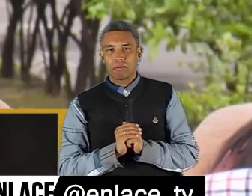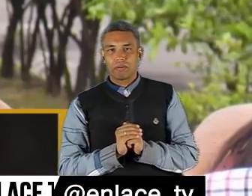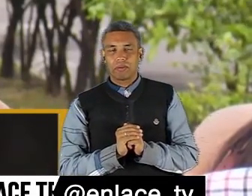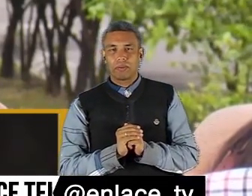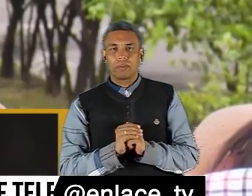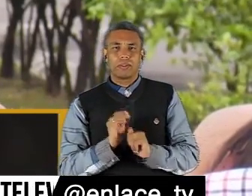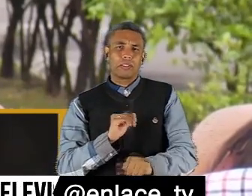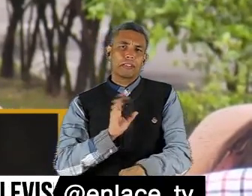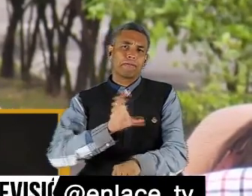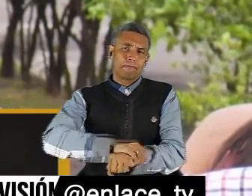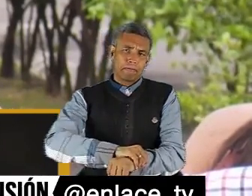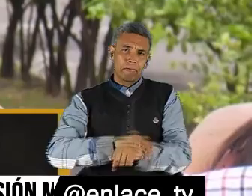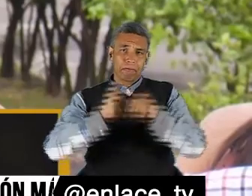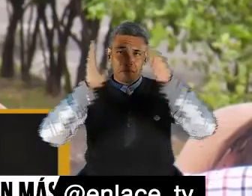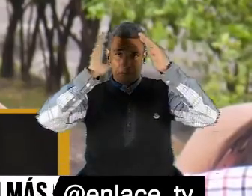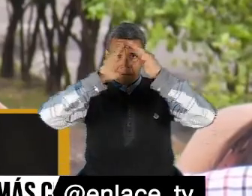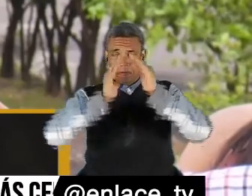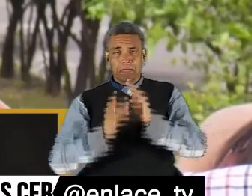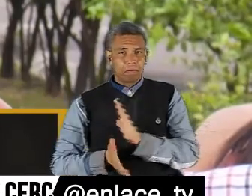fue capturado y dejado a disposición.